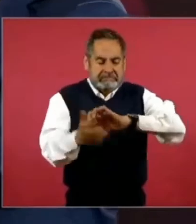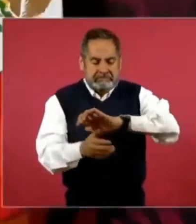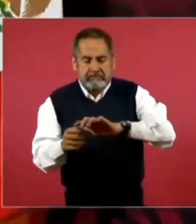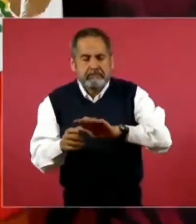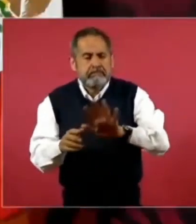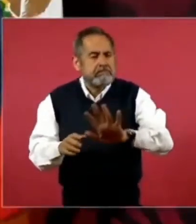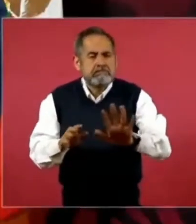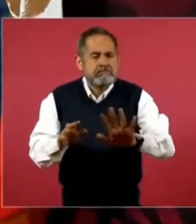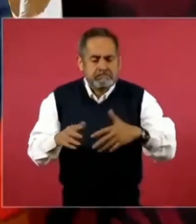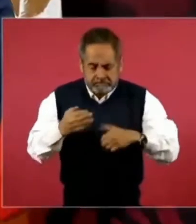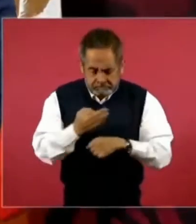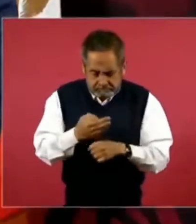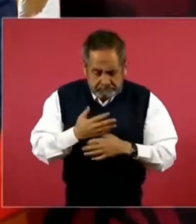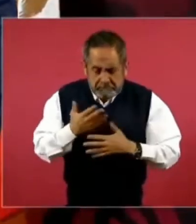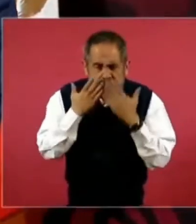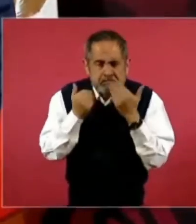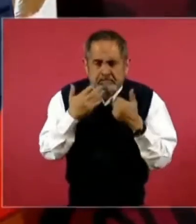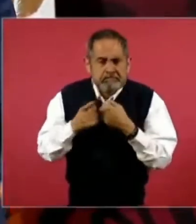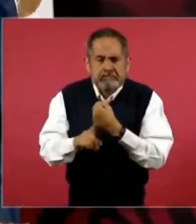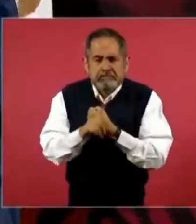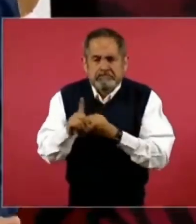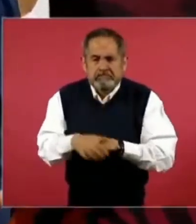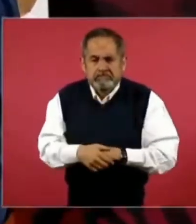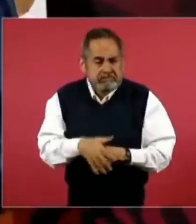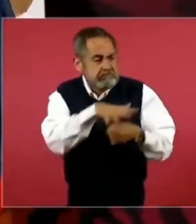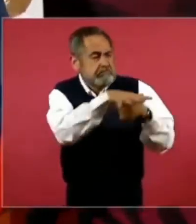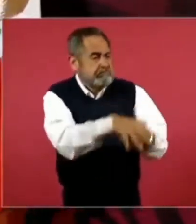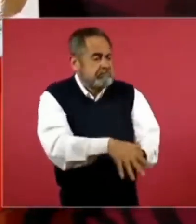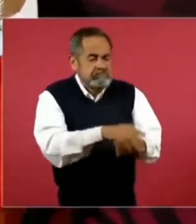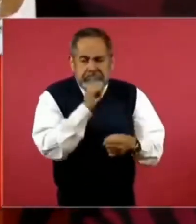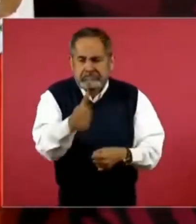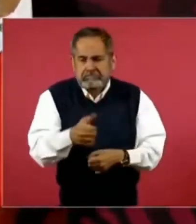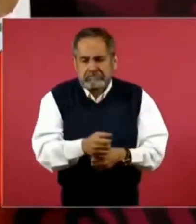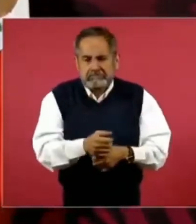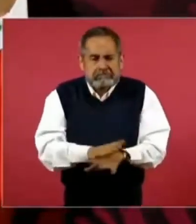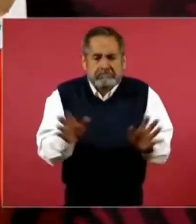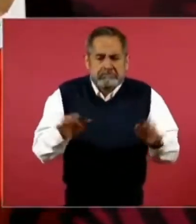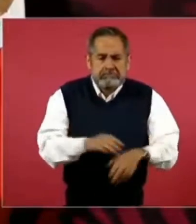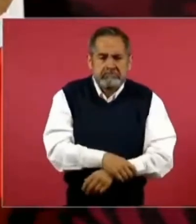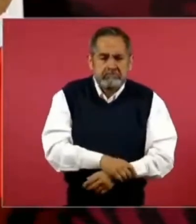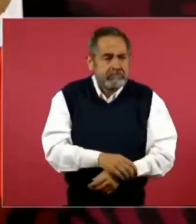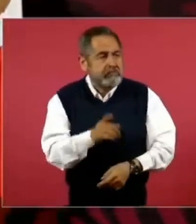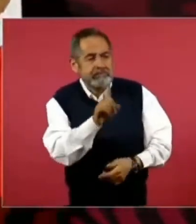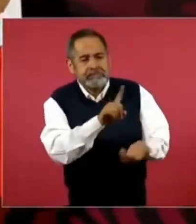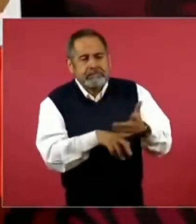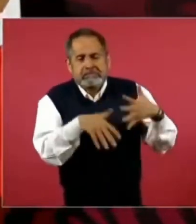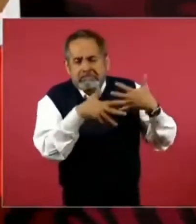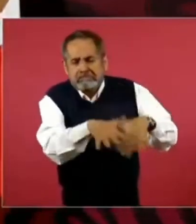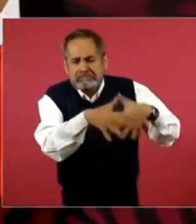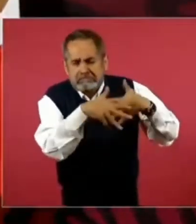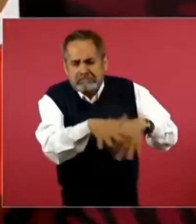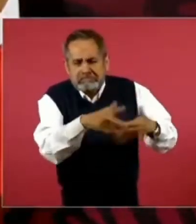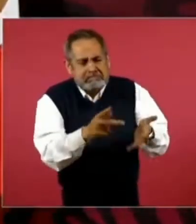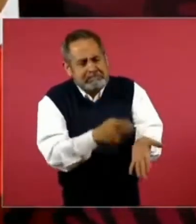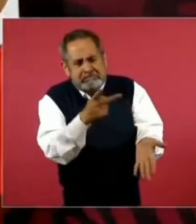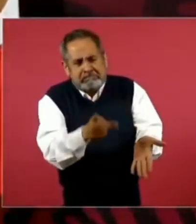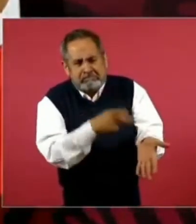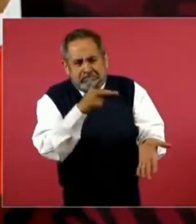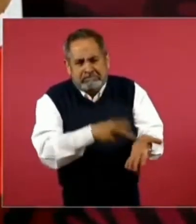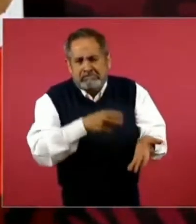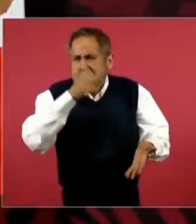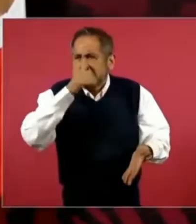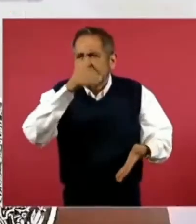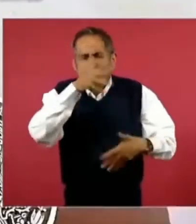Nosotros no tenemos problema, no se reprime a nadie. ¿Cuántas manifestaciones han habido de protesta?